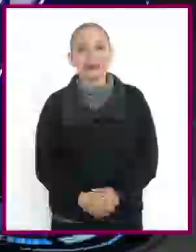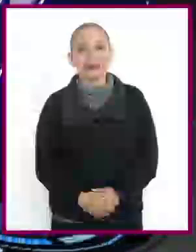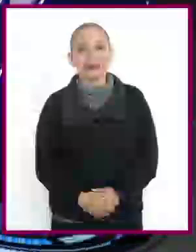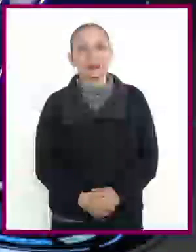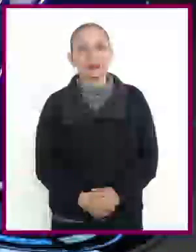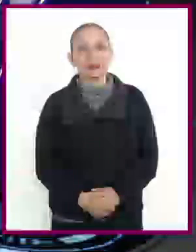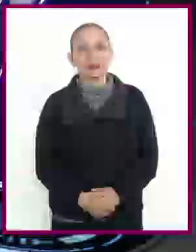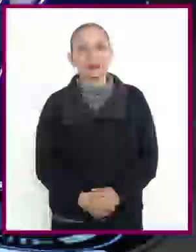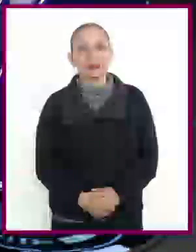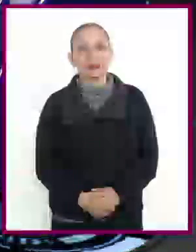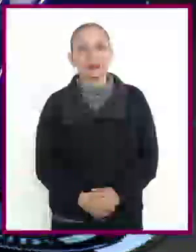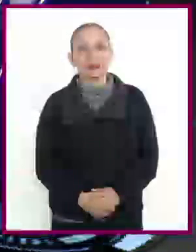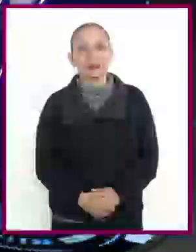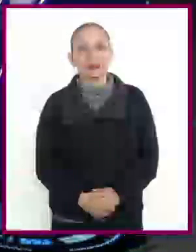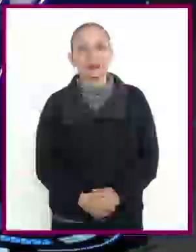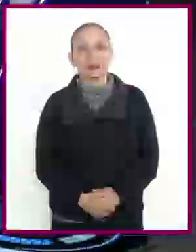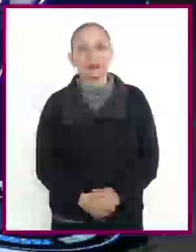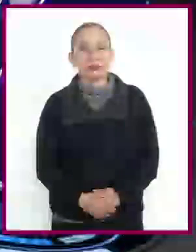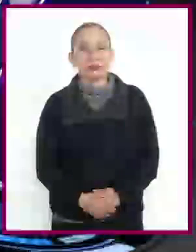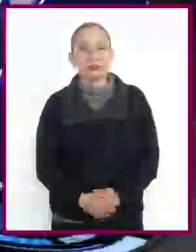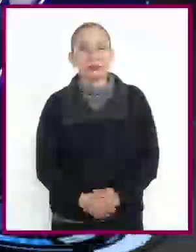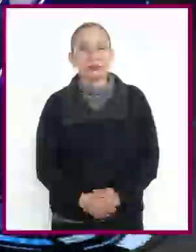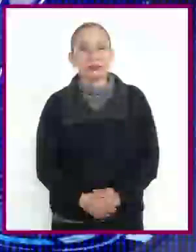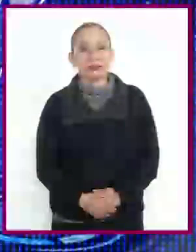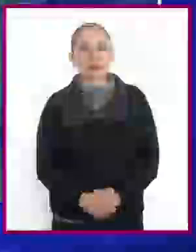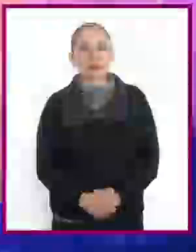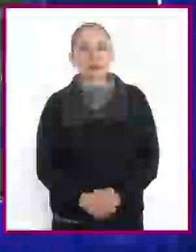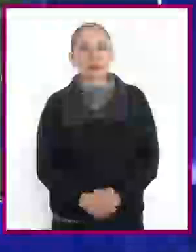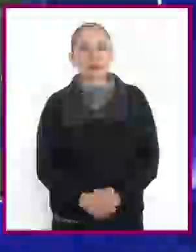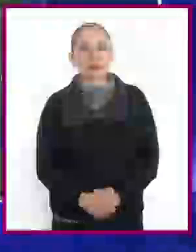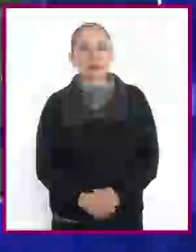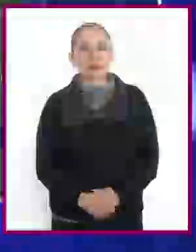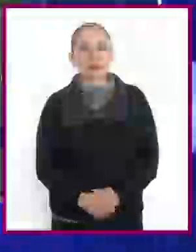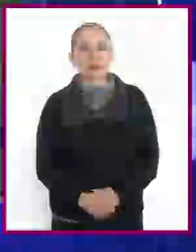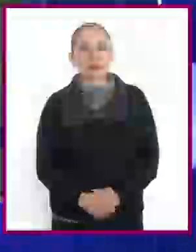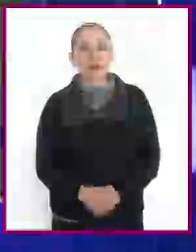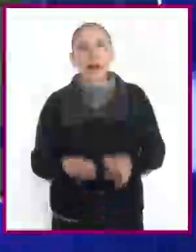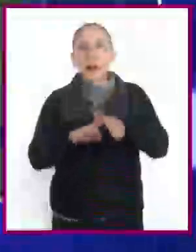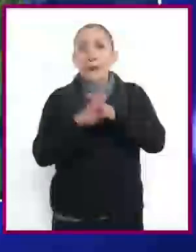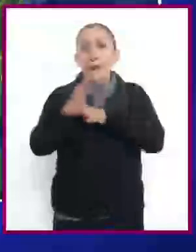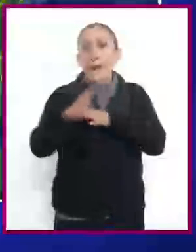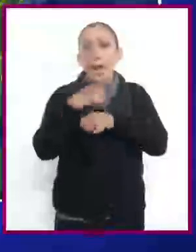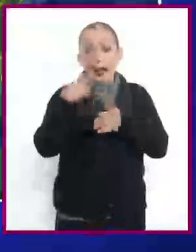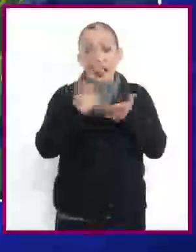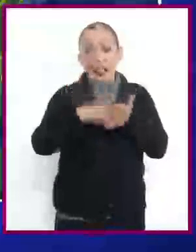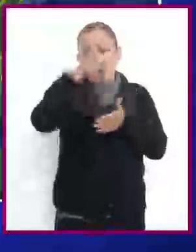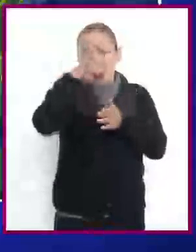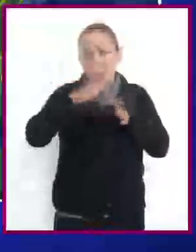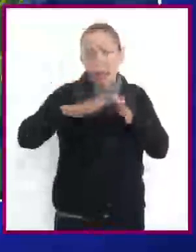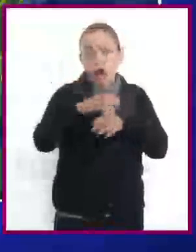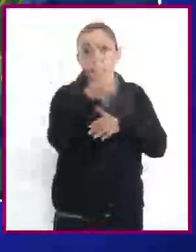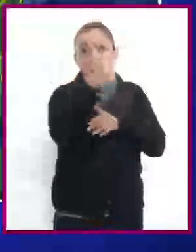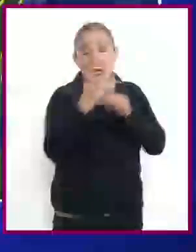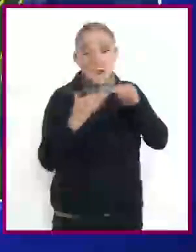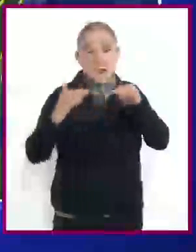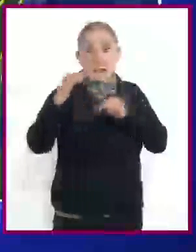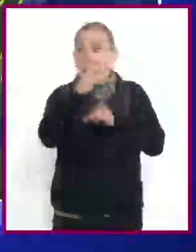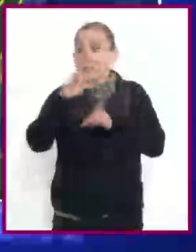Hola, Edmundo. Tus preguntas son interesantes. Déjame mostrarte a ti y al público la siguiente cápsula sobre el tema.